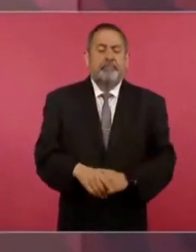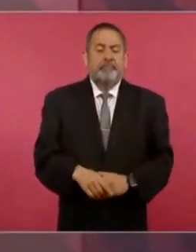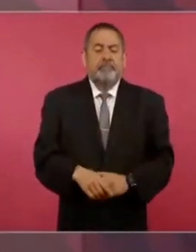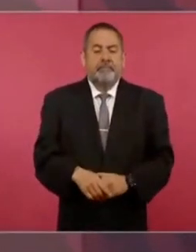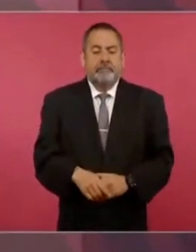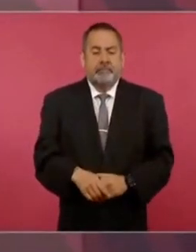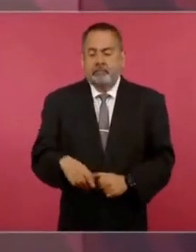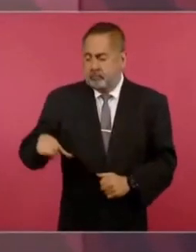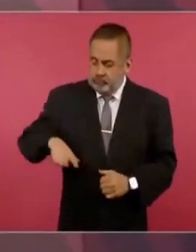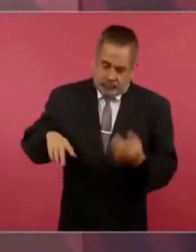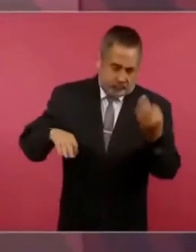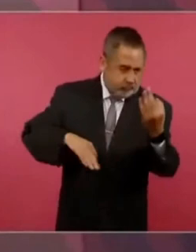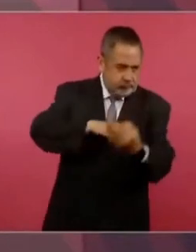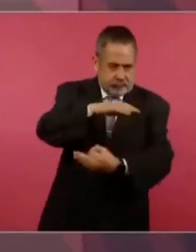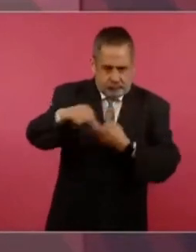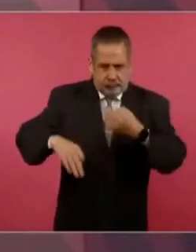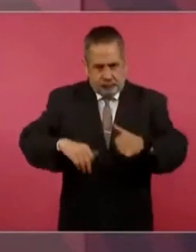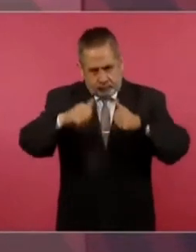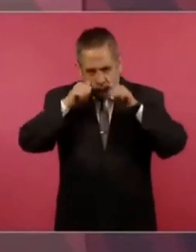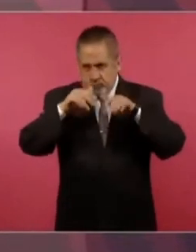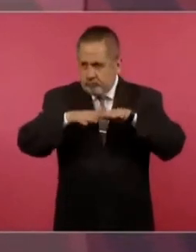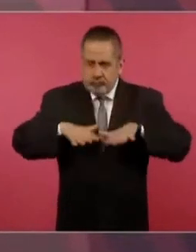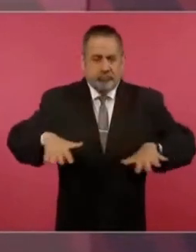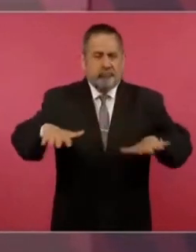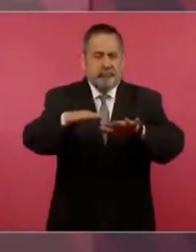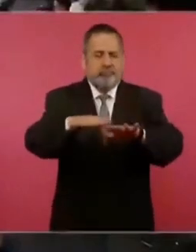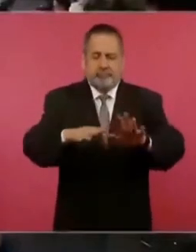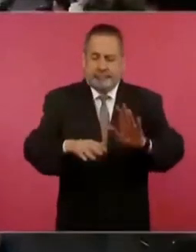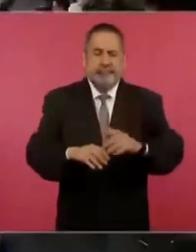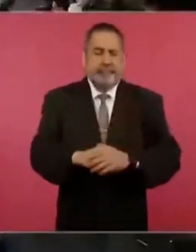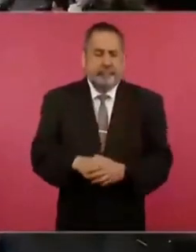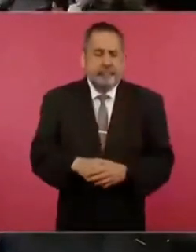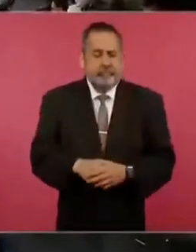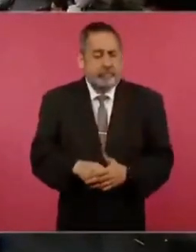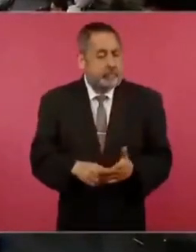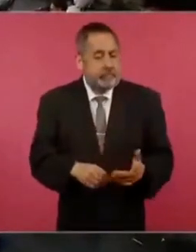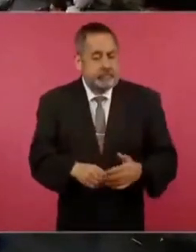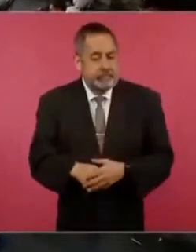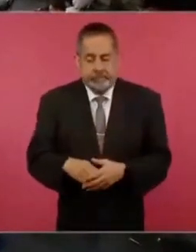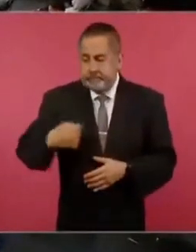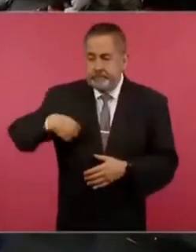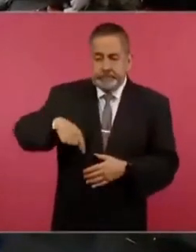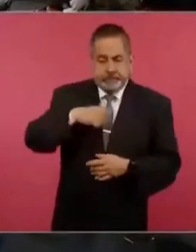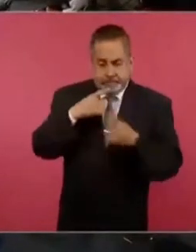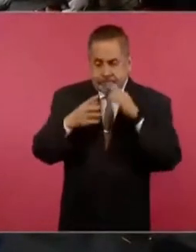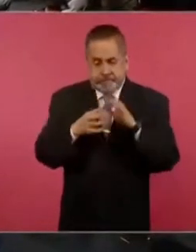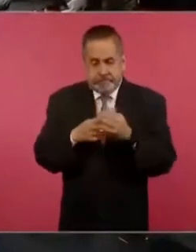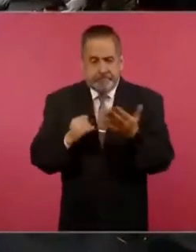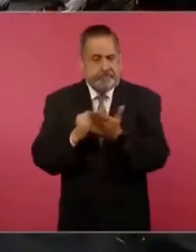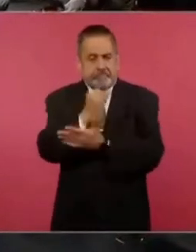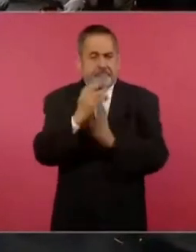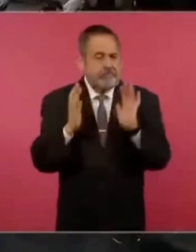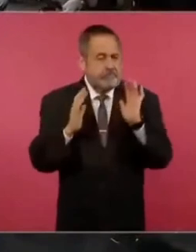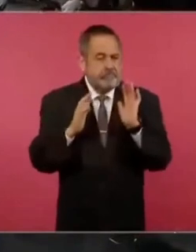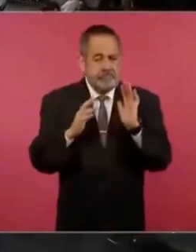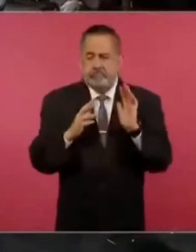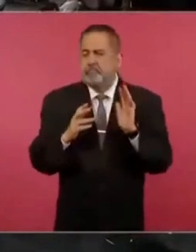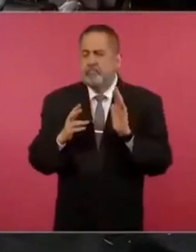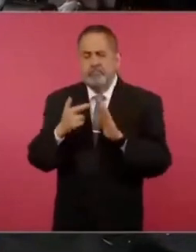el gobierno es de todos. Y definir las reglas de la